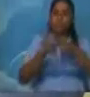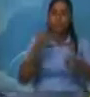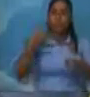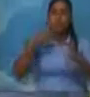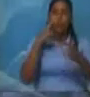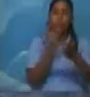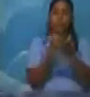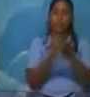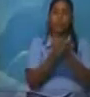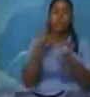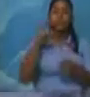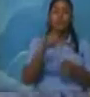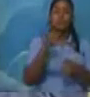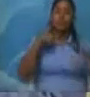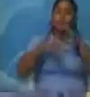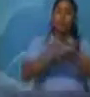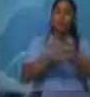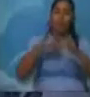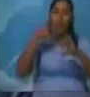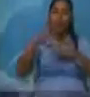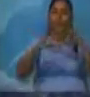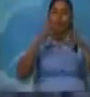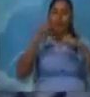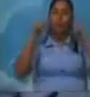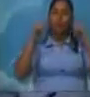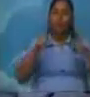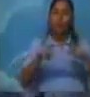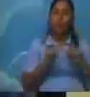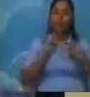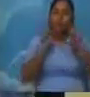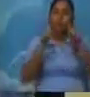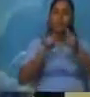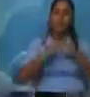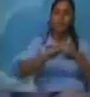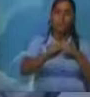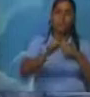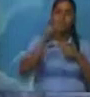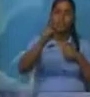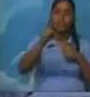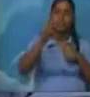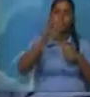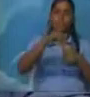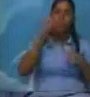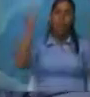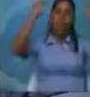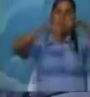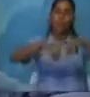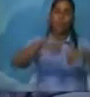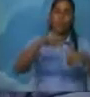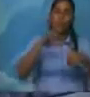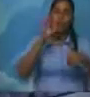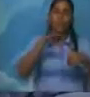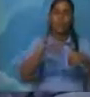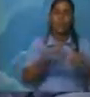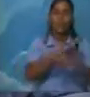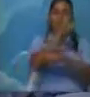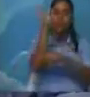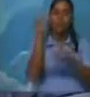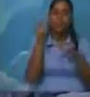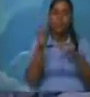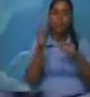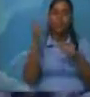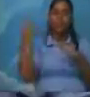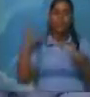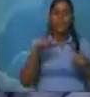examen pero si usted pasaba iba para el otro grado hoy hoy Comenzando la semana usted ya está haciendo probado los que están en el cielito hoy